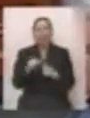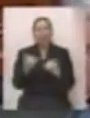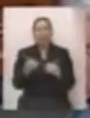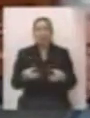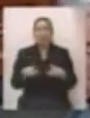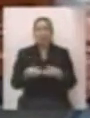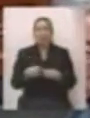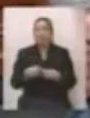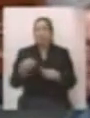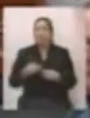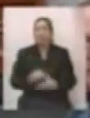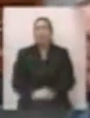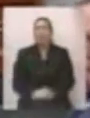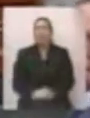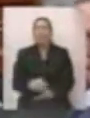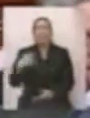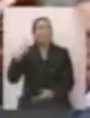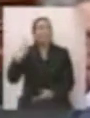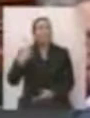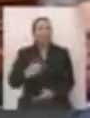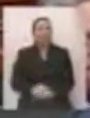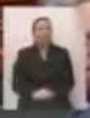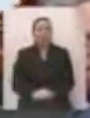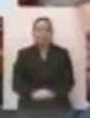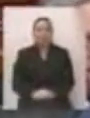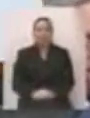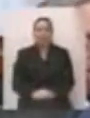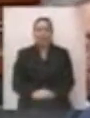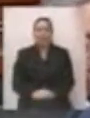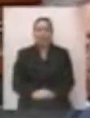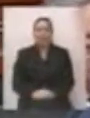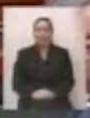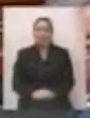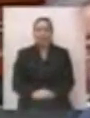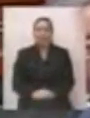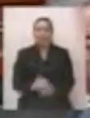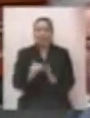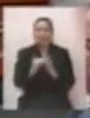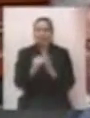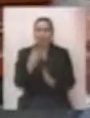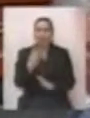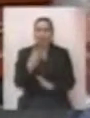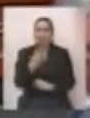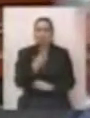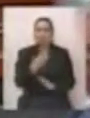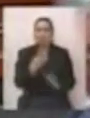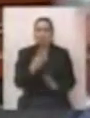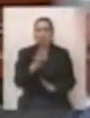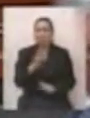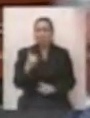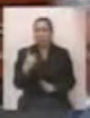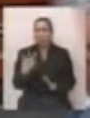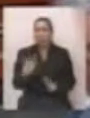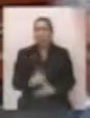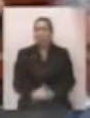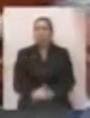esta comisión especial será definir políticas. De acuerdo, señor presidente, al artículo 4 de la ley 29.158,